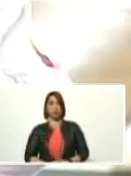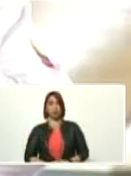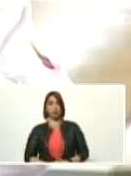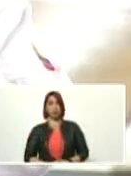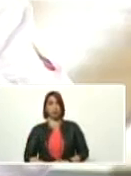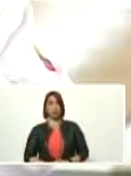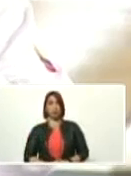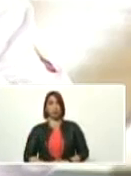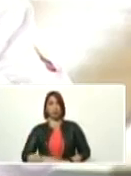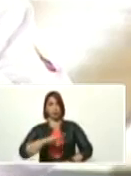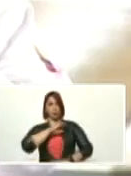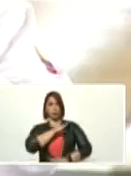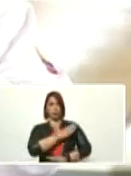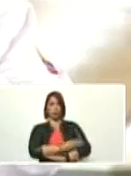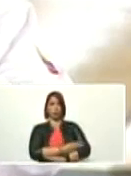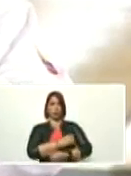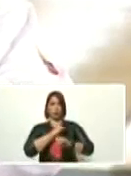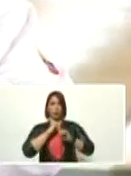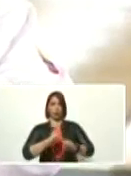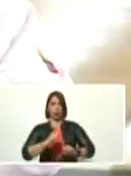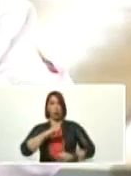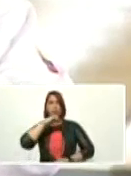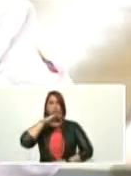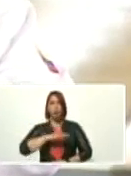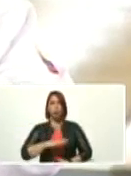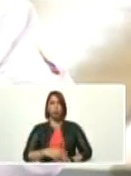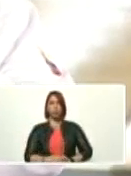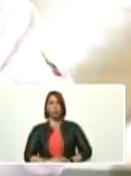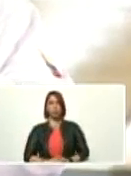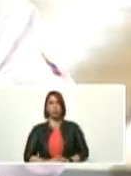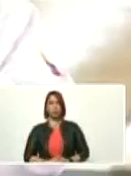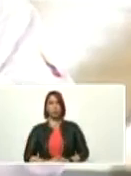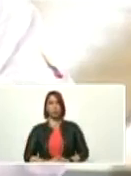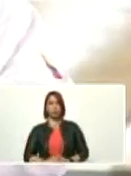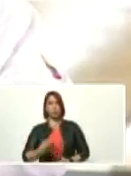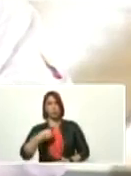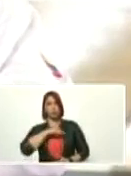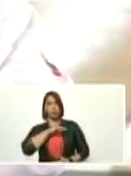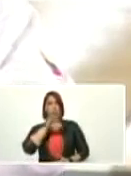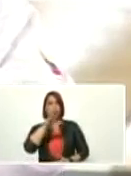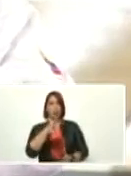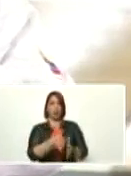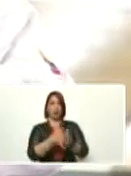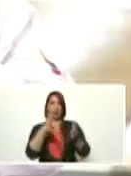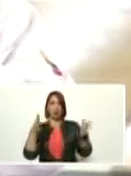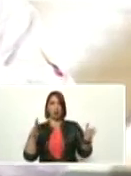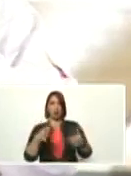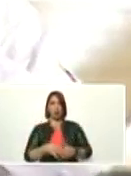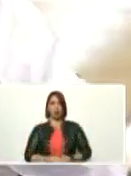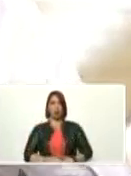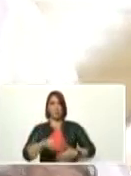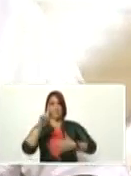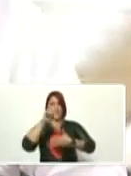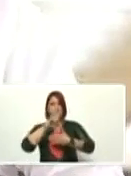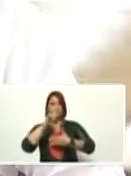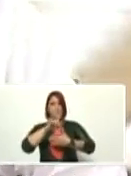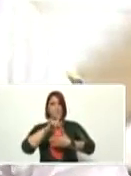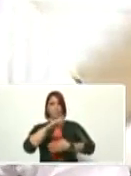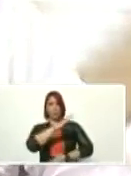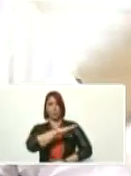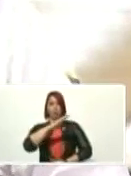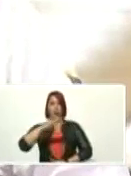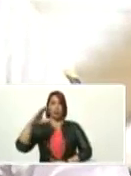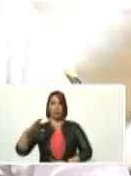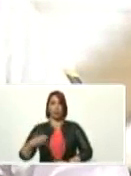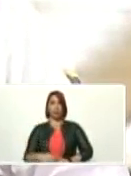en la fuerza de la historia de nuestra patria grande, América Latina y el